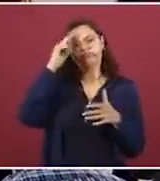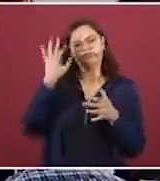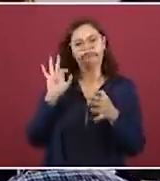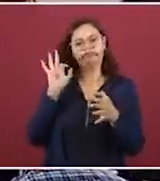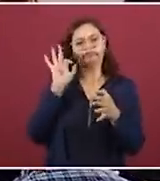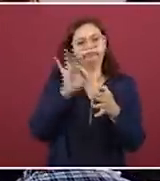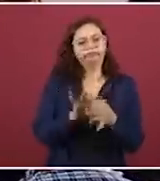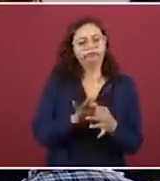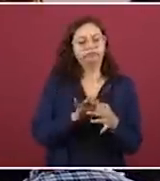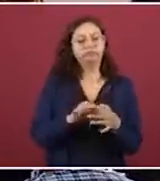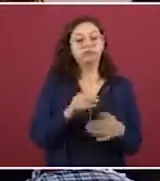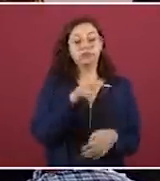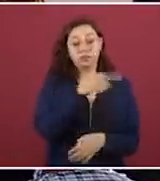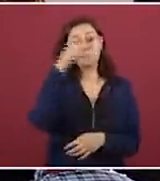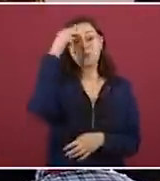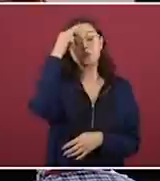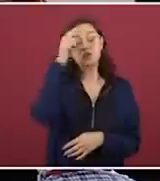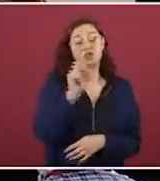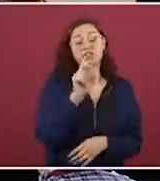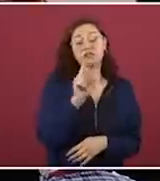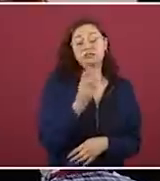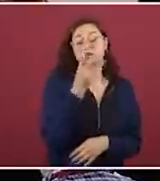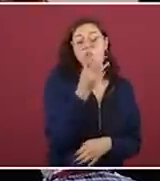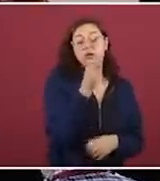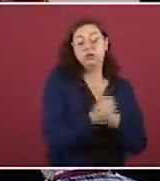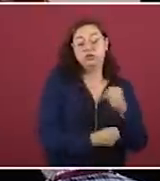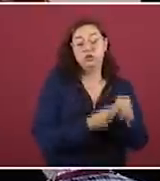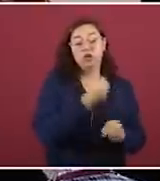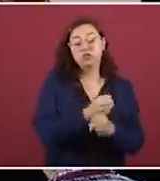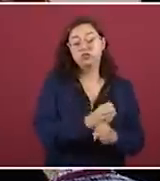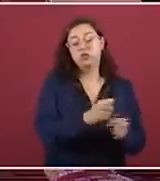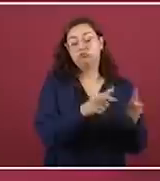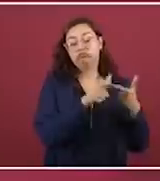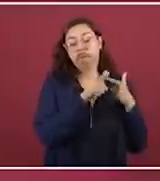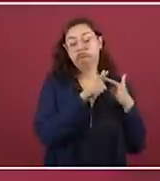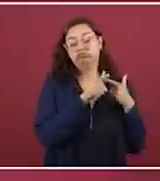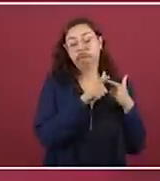Porfirio se mantuvo 34 años en el poder.